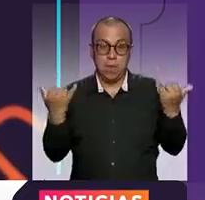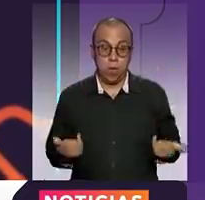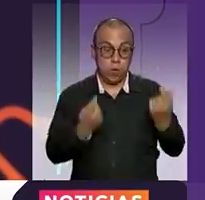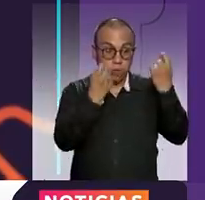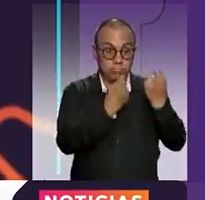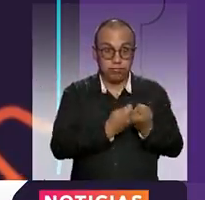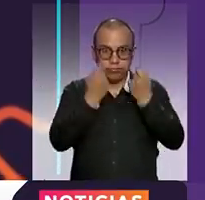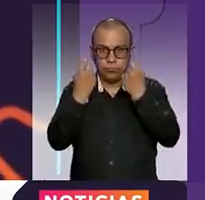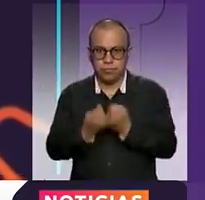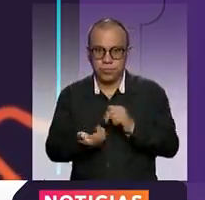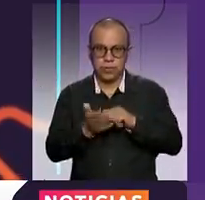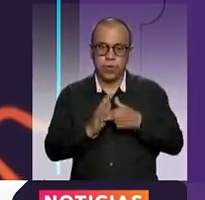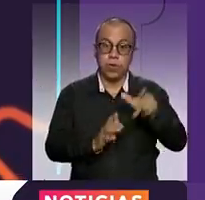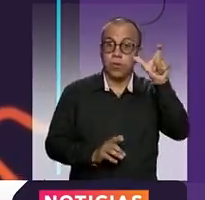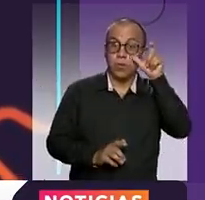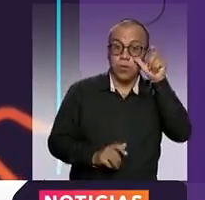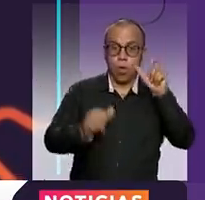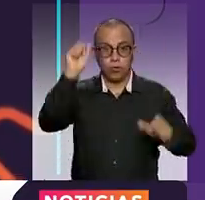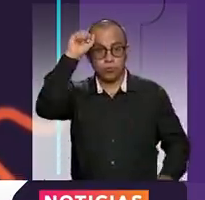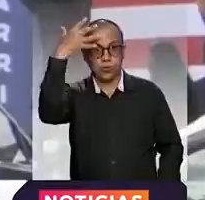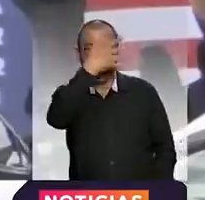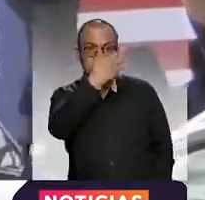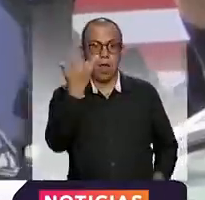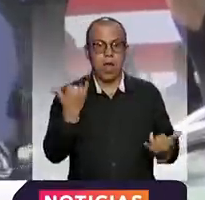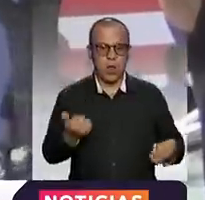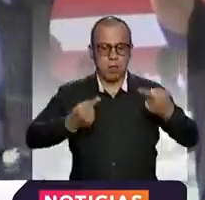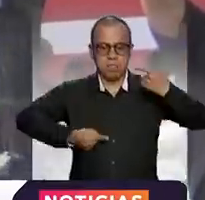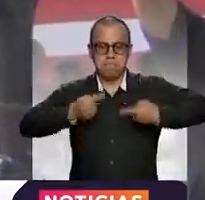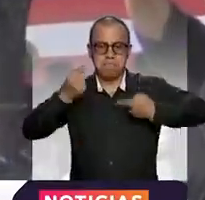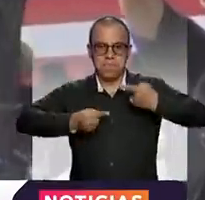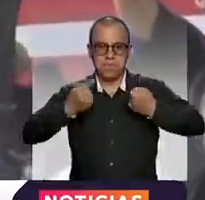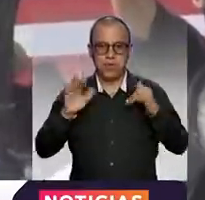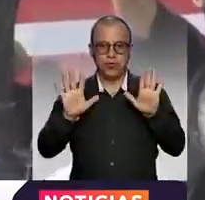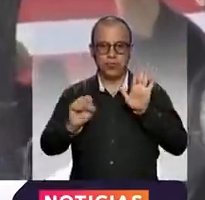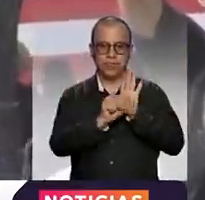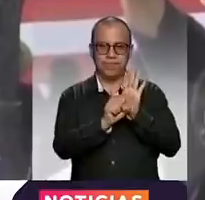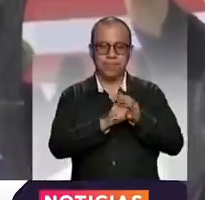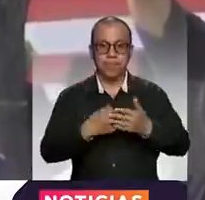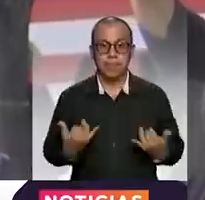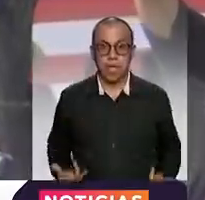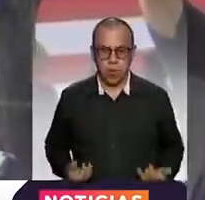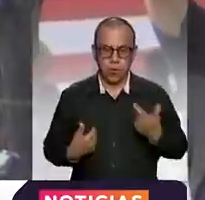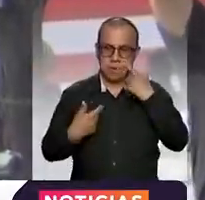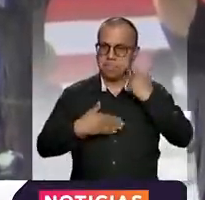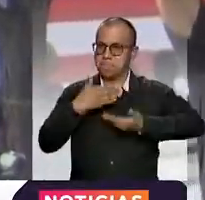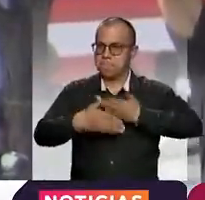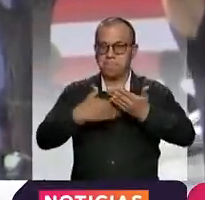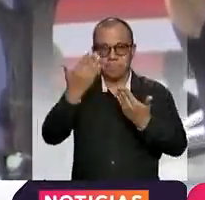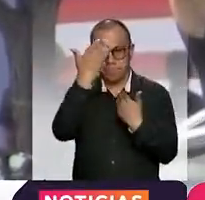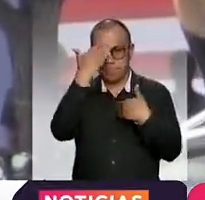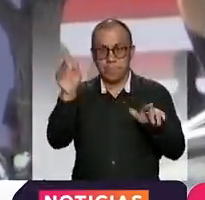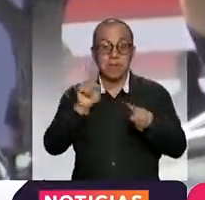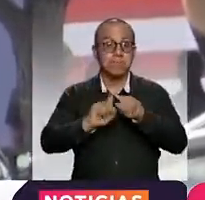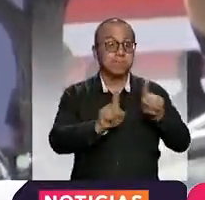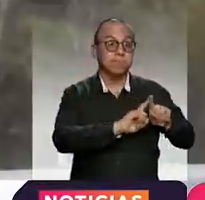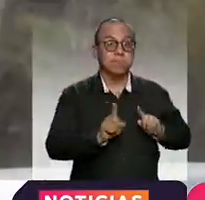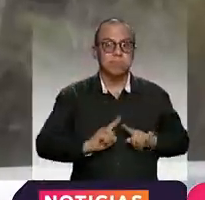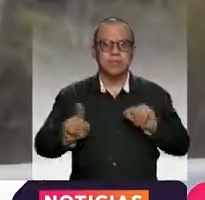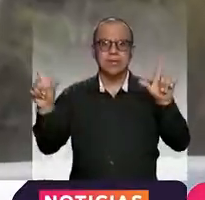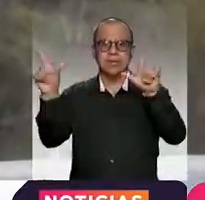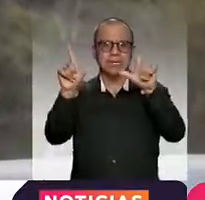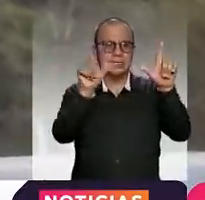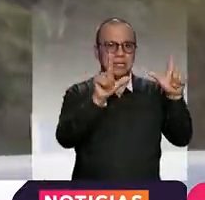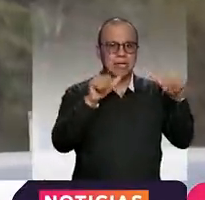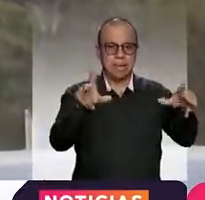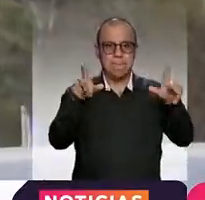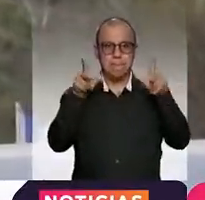estadística indica que tanto Biden como Trump se encuentran empatados en ese estado. En un hecho sin precedentes, varios medios de comunicación sacaron del